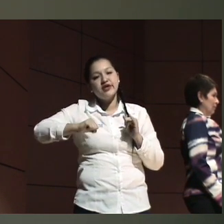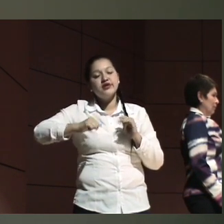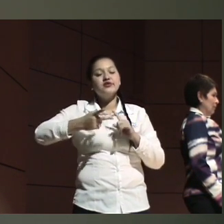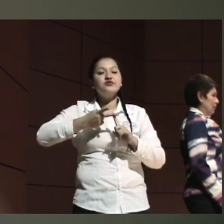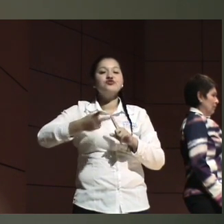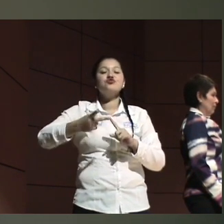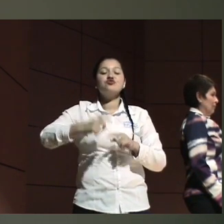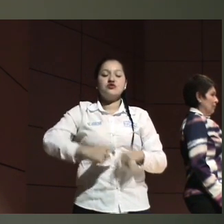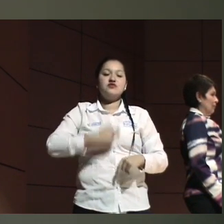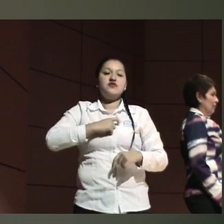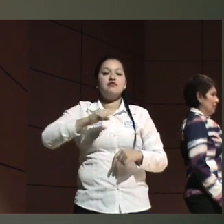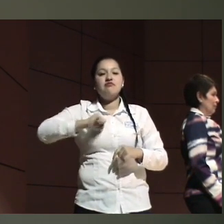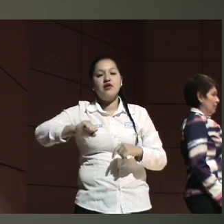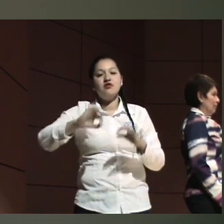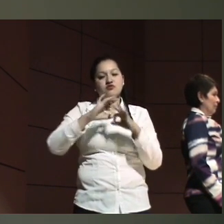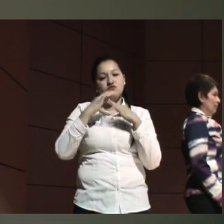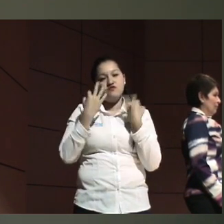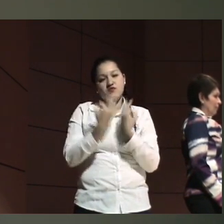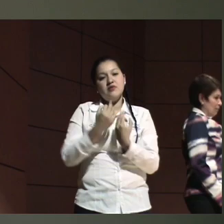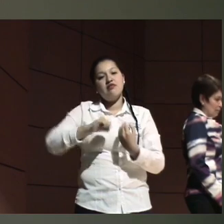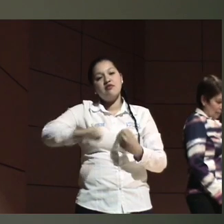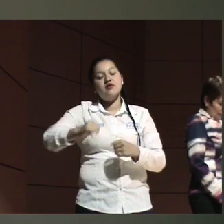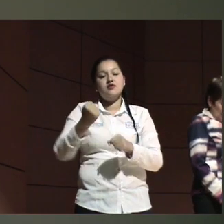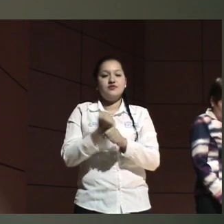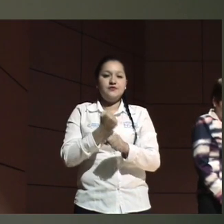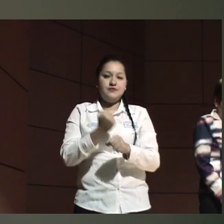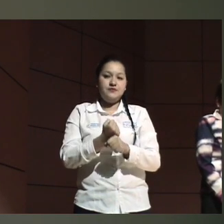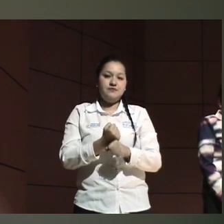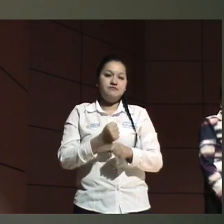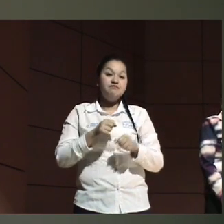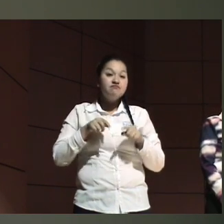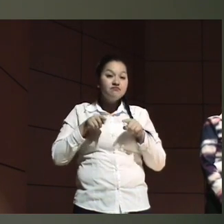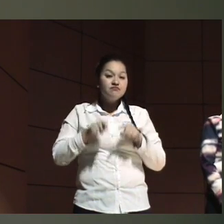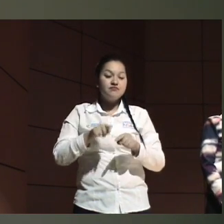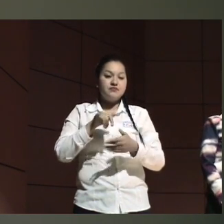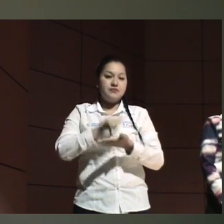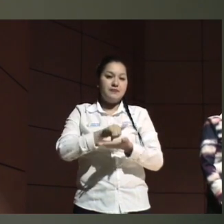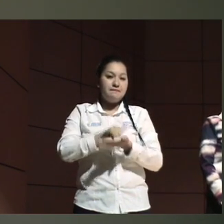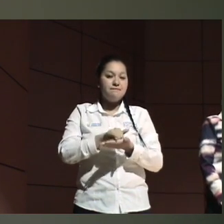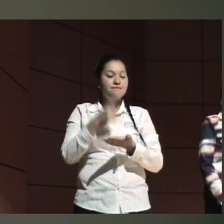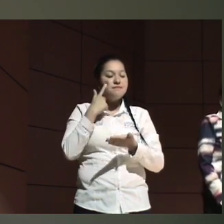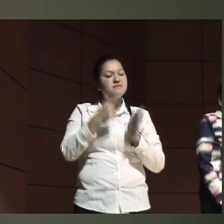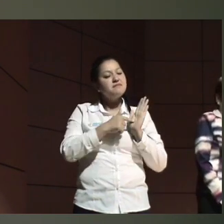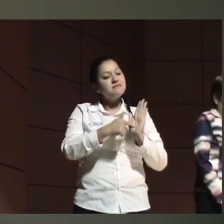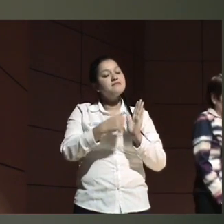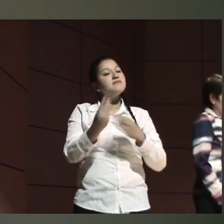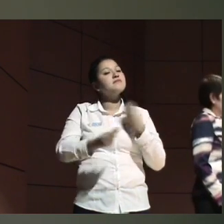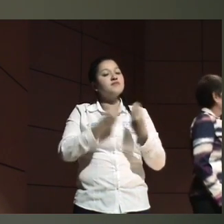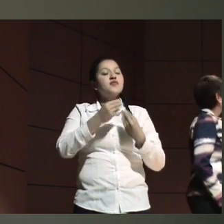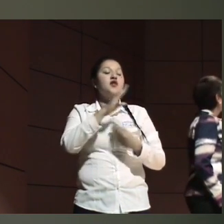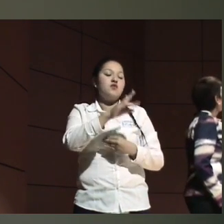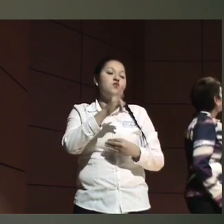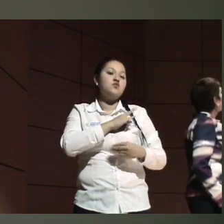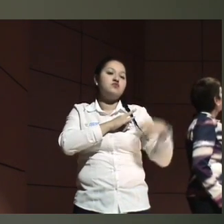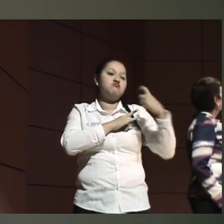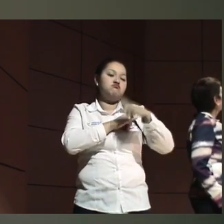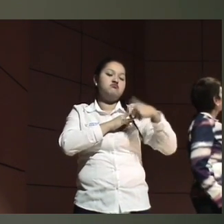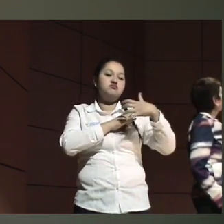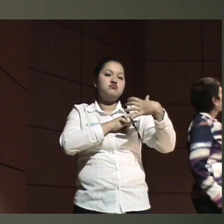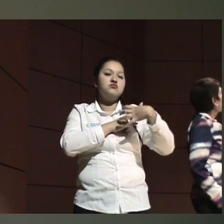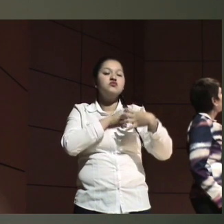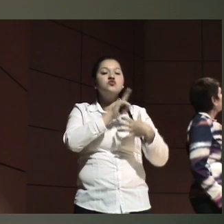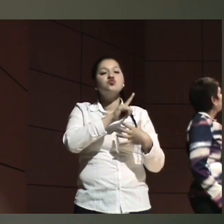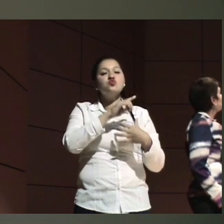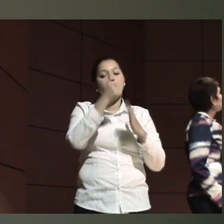derecho civil el derecho de familia eso es lo que hace la universidad santo tomás en sus posgrados de psicología jurídica